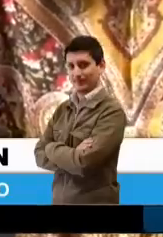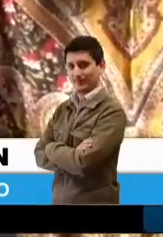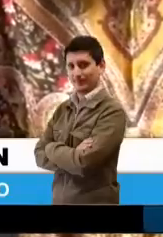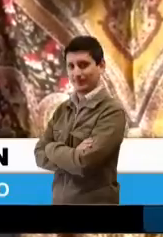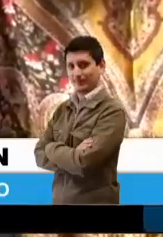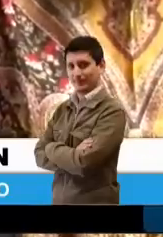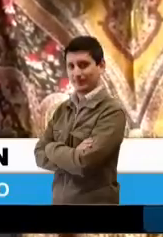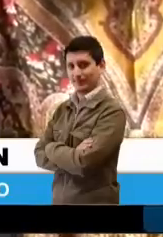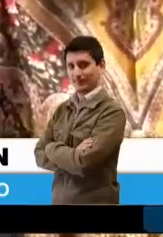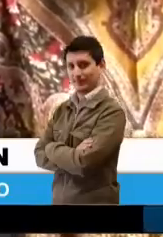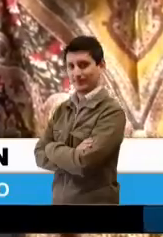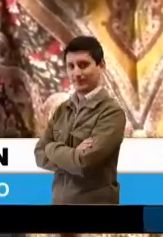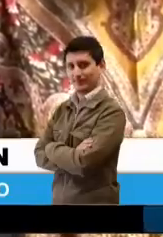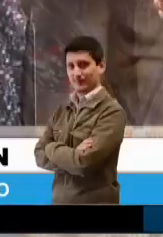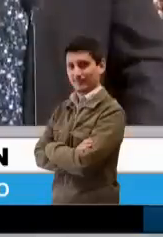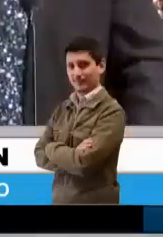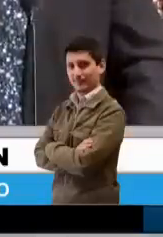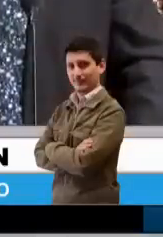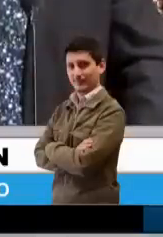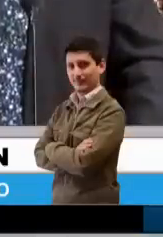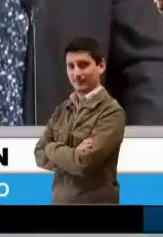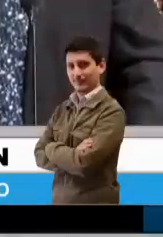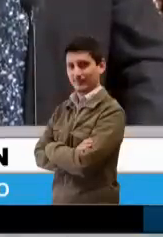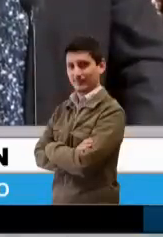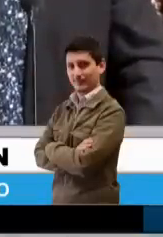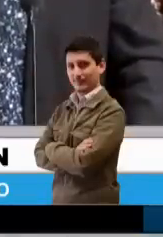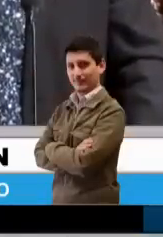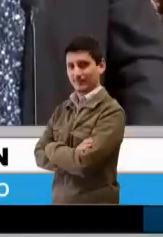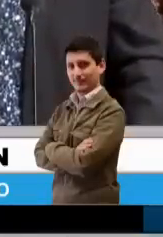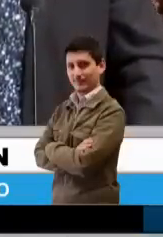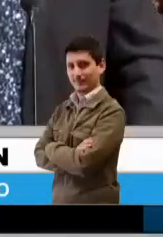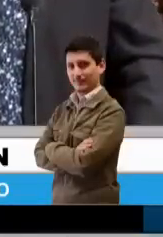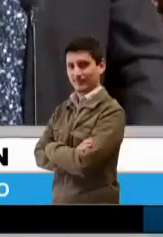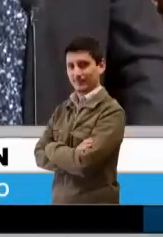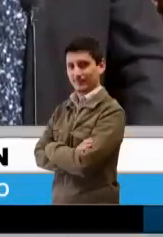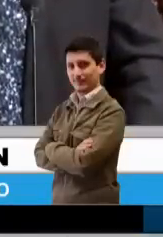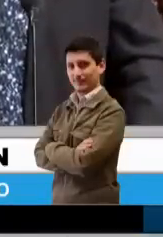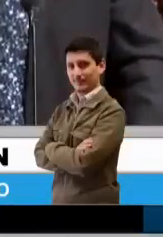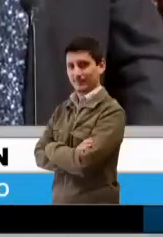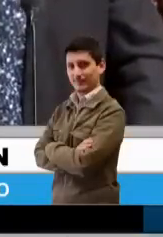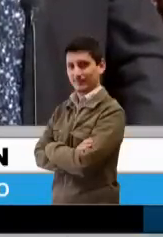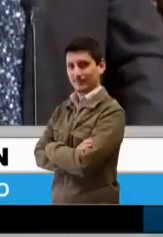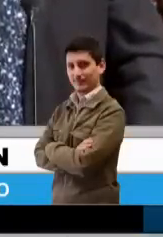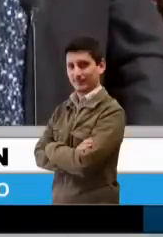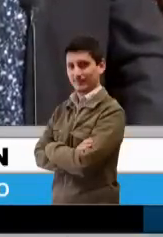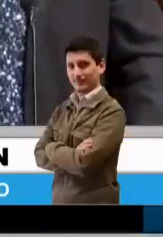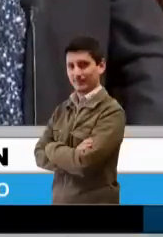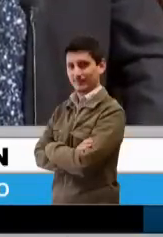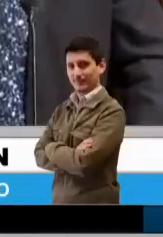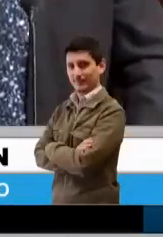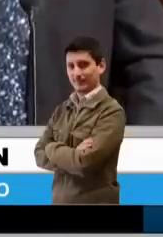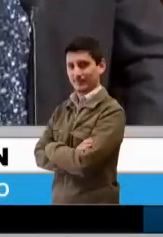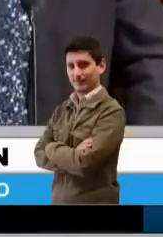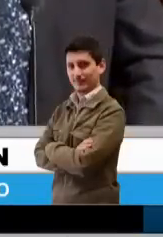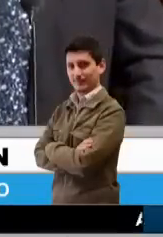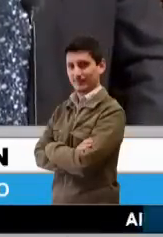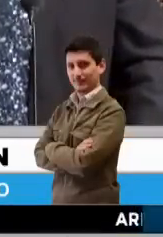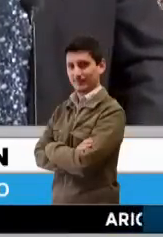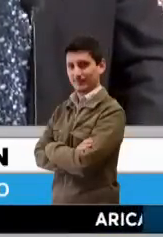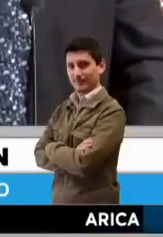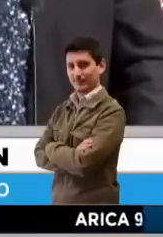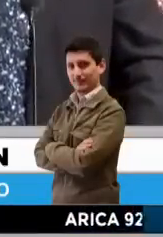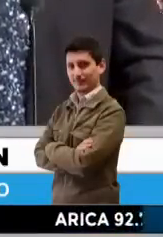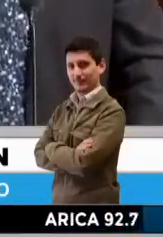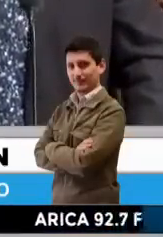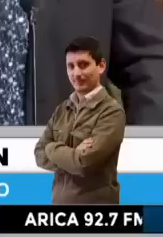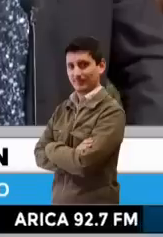eso que tú dices es muy importante, ¿eh? Incluso algunos parlamentarios dicen que les ofrecieron cosas para su región a cambio de votos a favor. ¿Qué tiene que ver